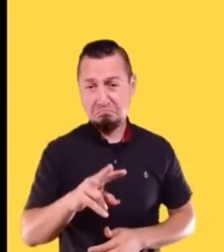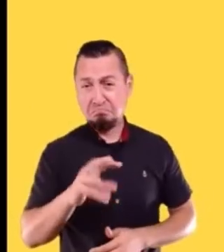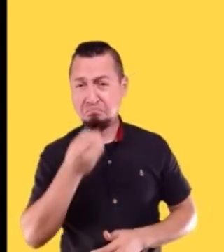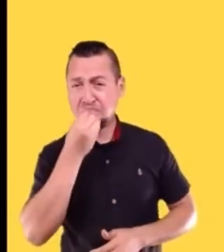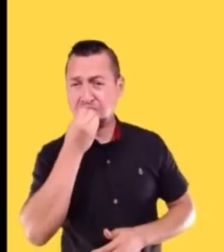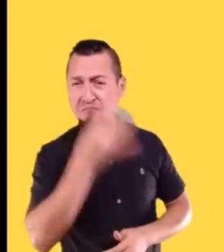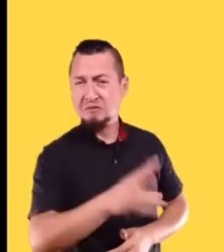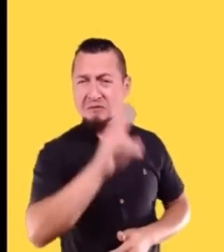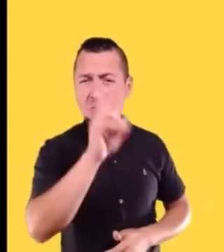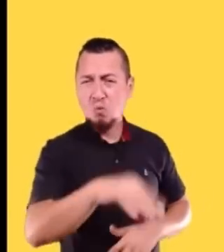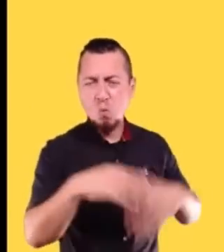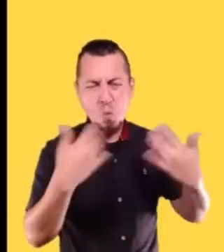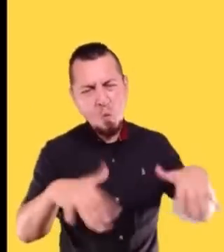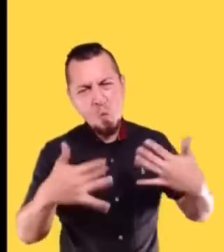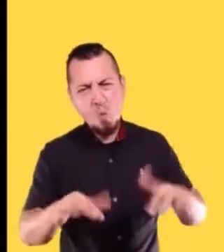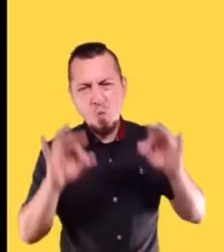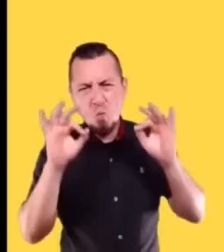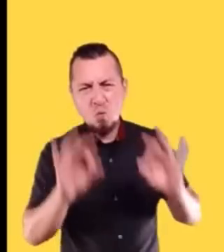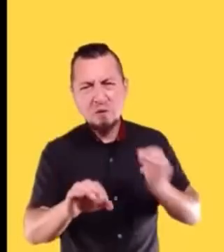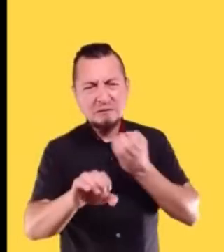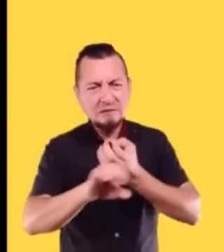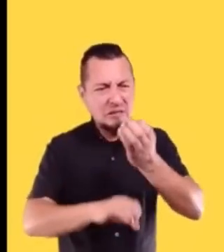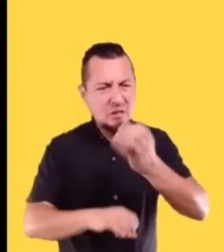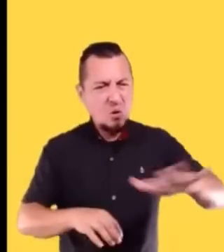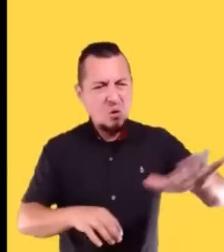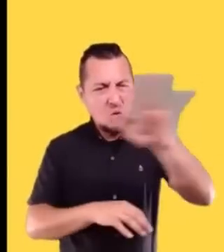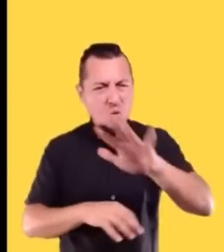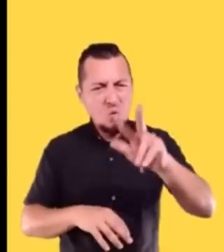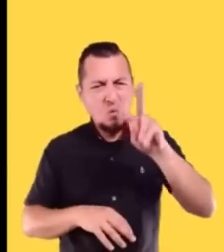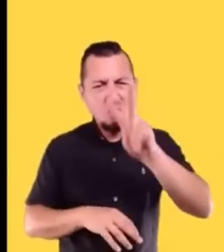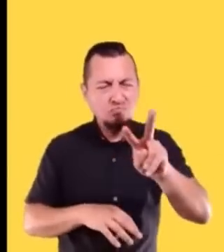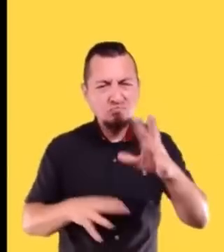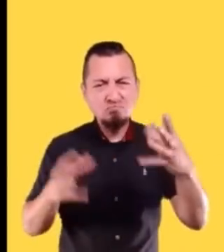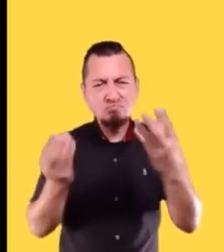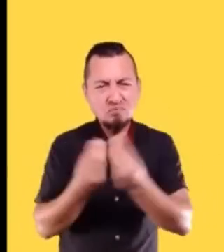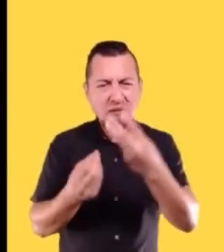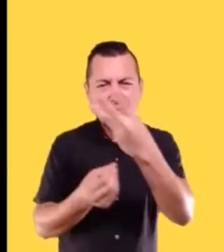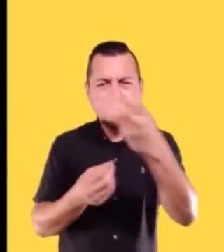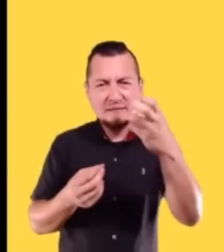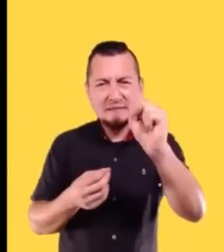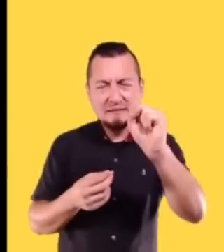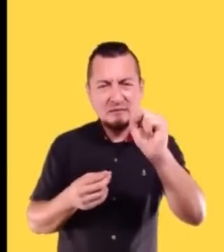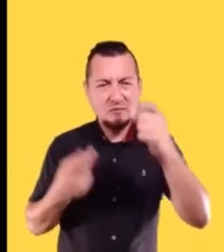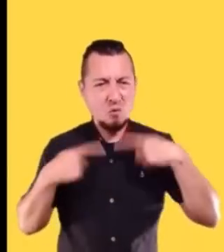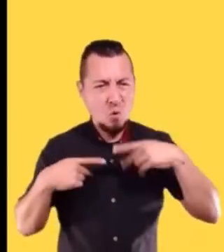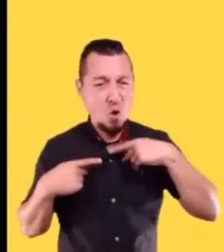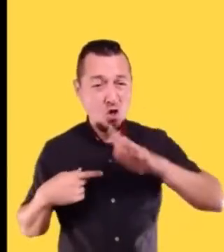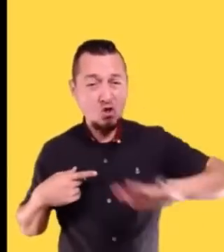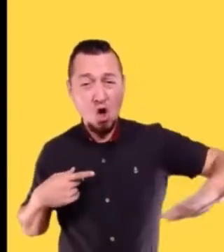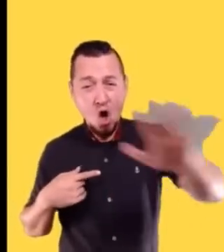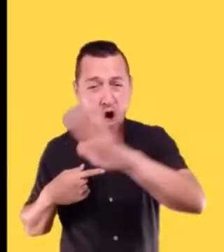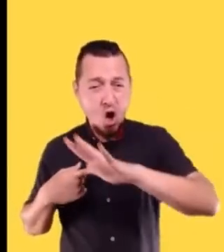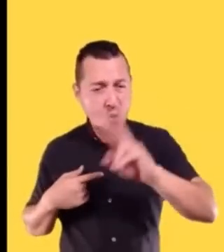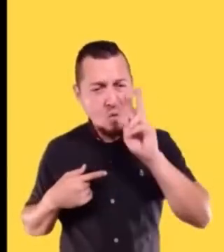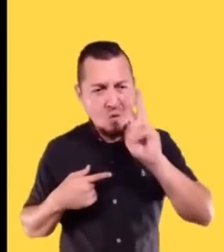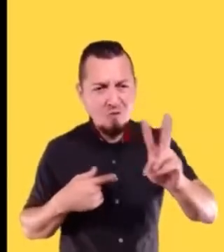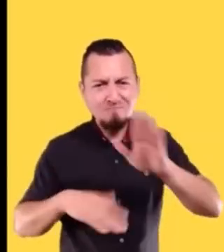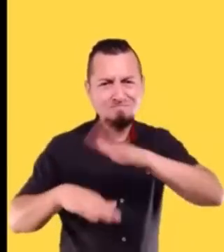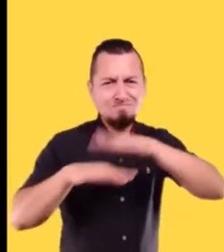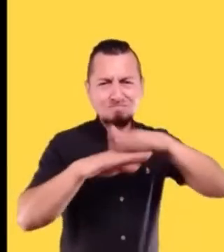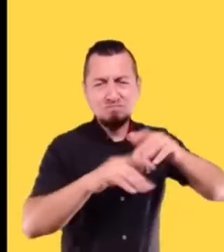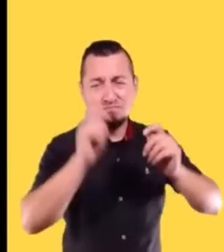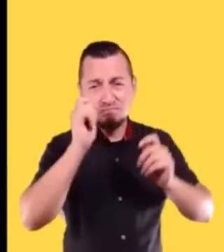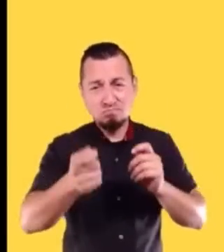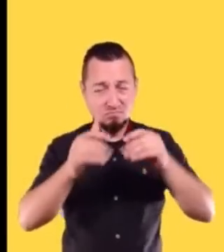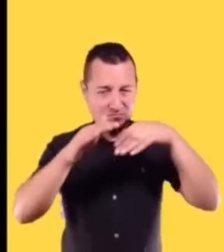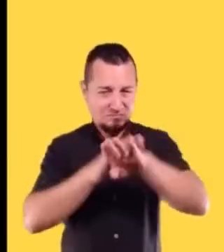de nuestro estado, verlos en realidad aumentada, verlos en 360 grados, de verdad que esto nos da ocasión para difundirlo. Si entran a la página de Recrea